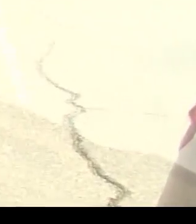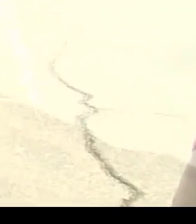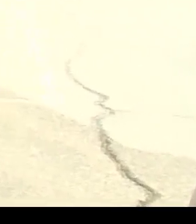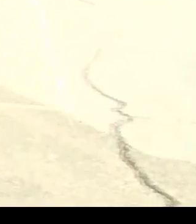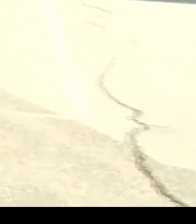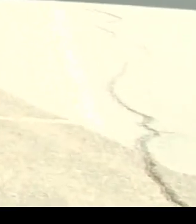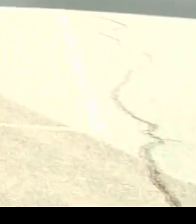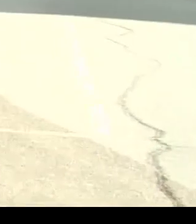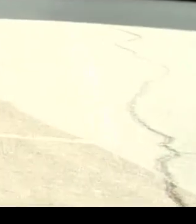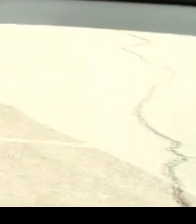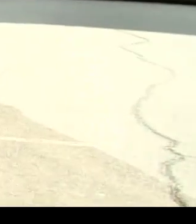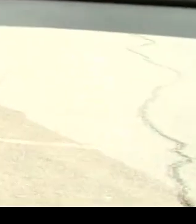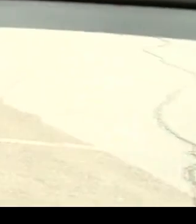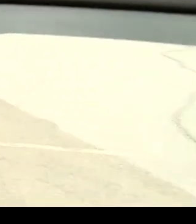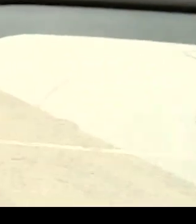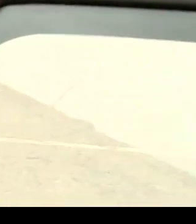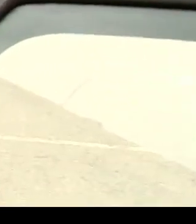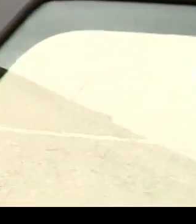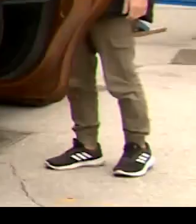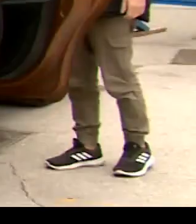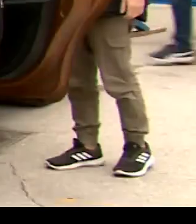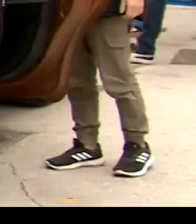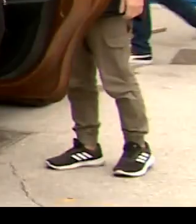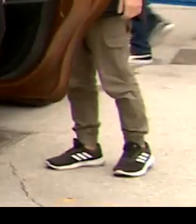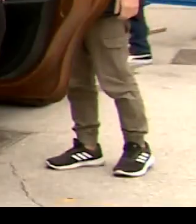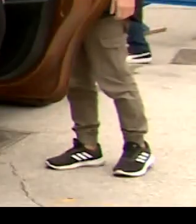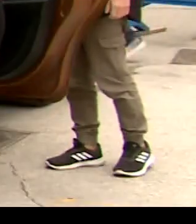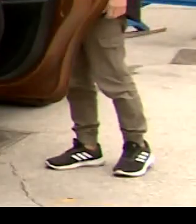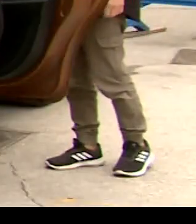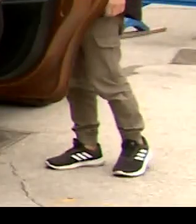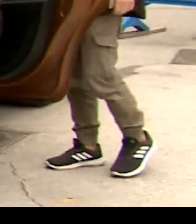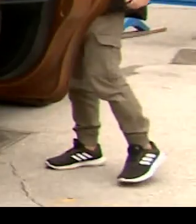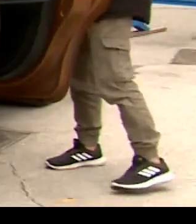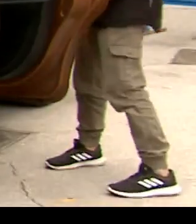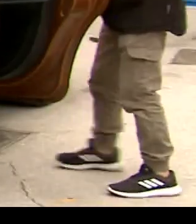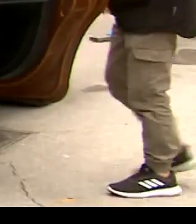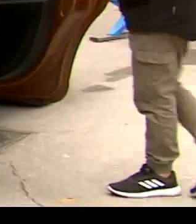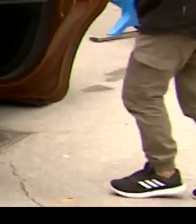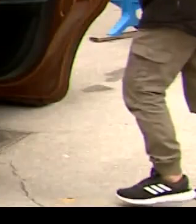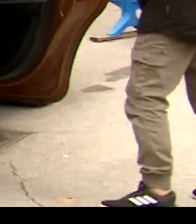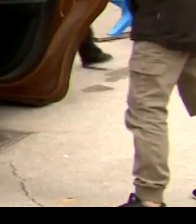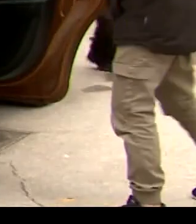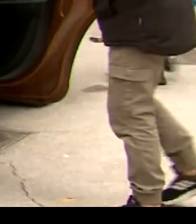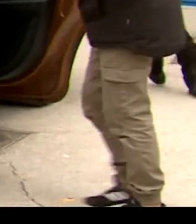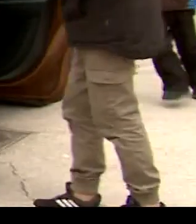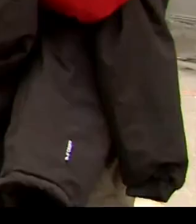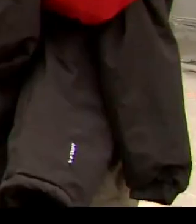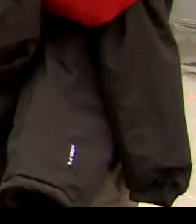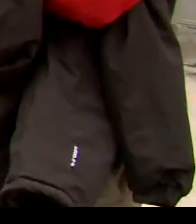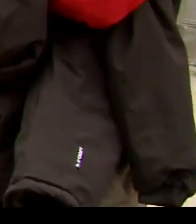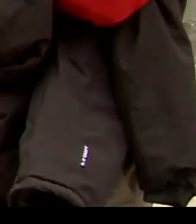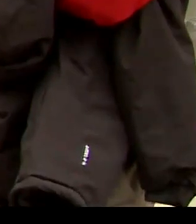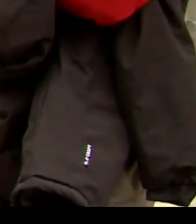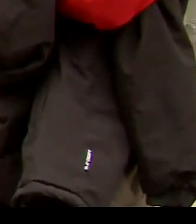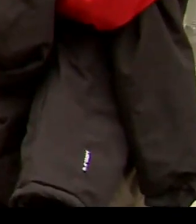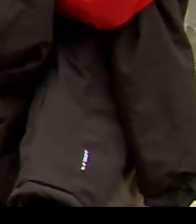tiene en casa aparte de los suyos, gracias a José Ignacio, su marido, que no se lo pensó dos veces y emprendió un largo viaje por Europa.